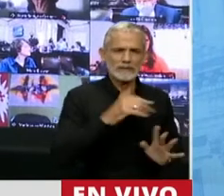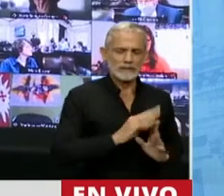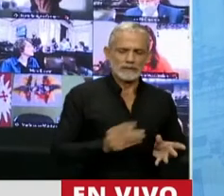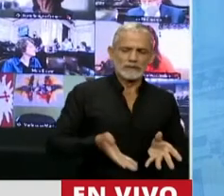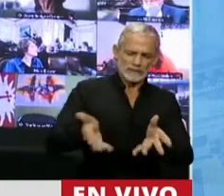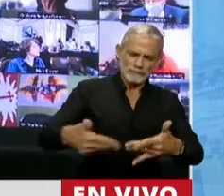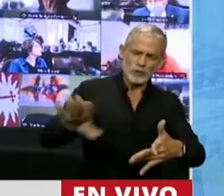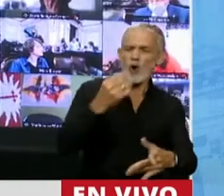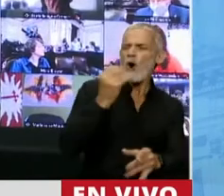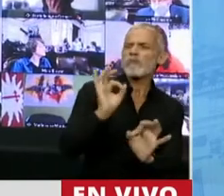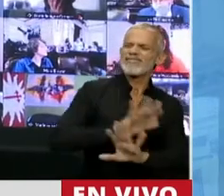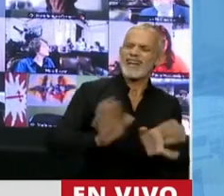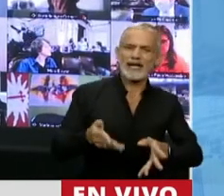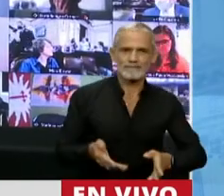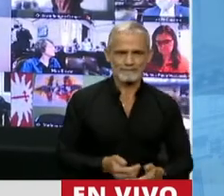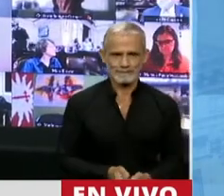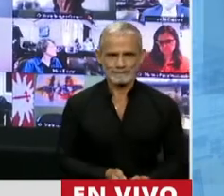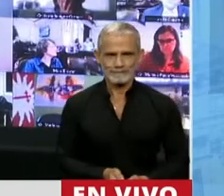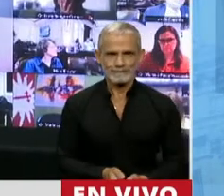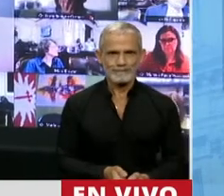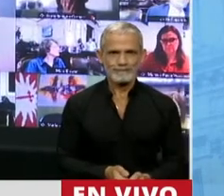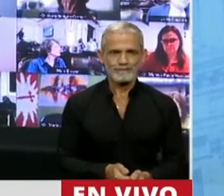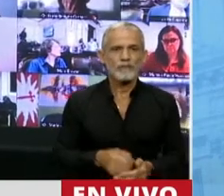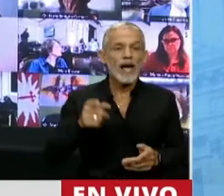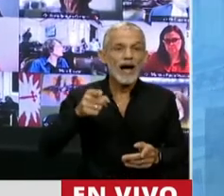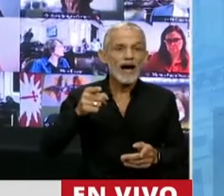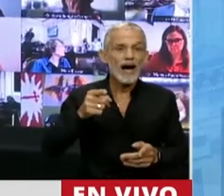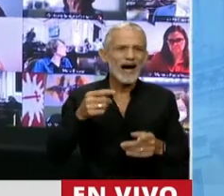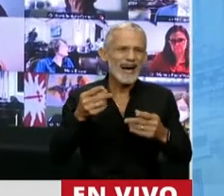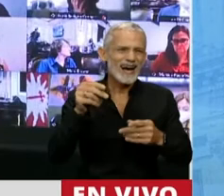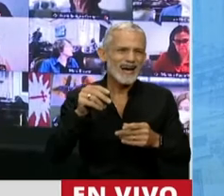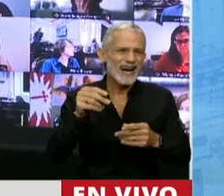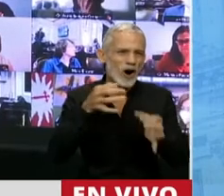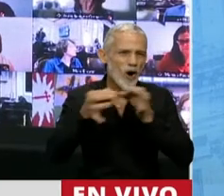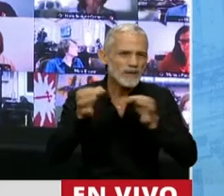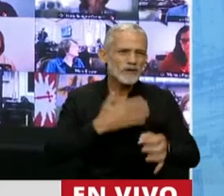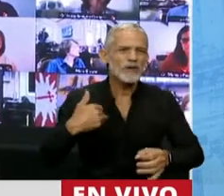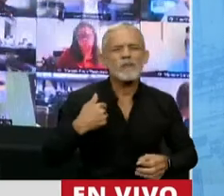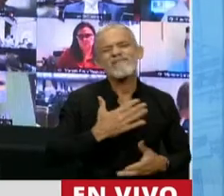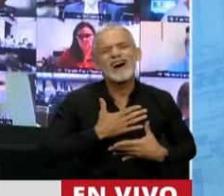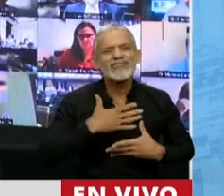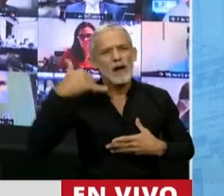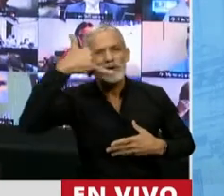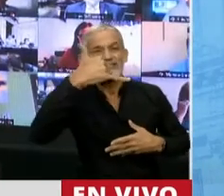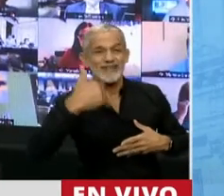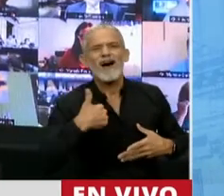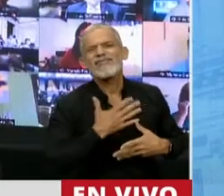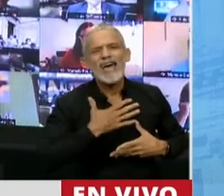comer. Permiso, señor presidente. Muchas cosas, te amo, mamá. ¡Bendita! ¿Cómo?